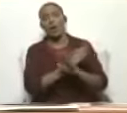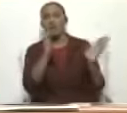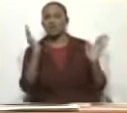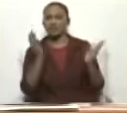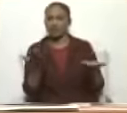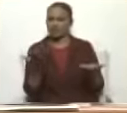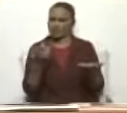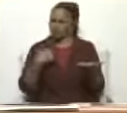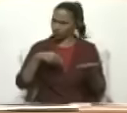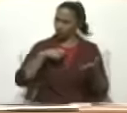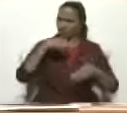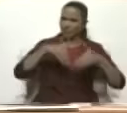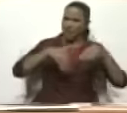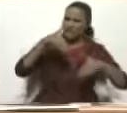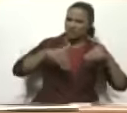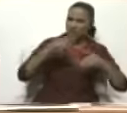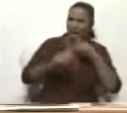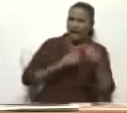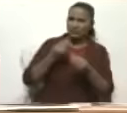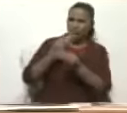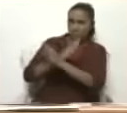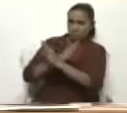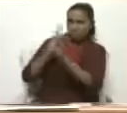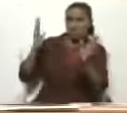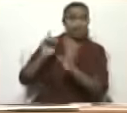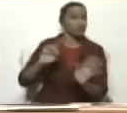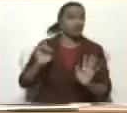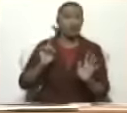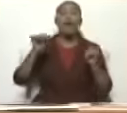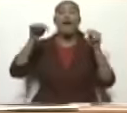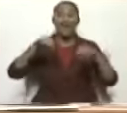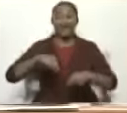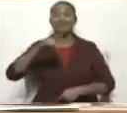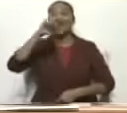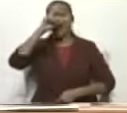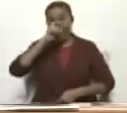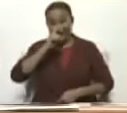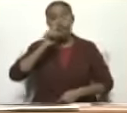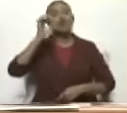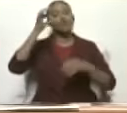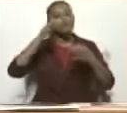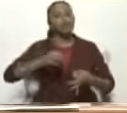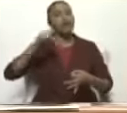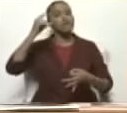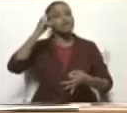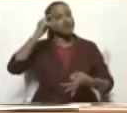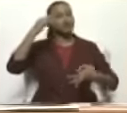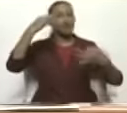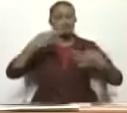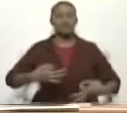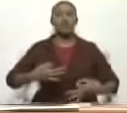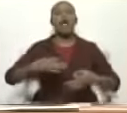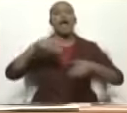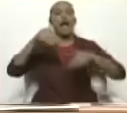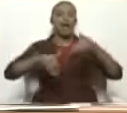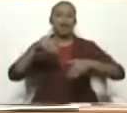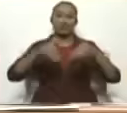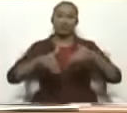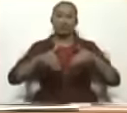para que nos levanten sanciones. Aquí en Venezuela toca elecciones. Y la rige